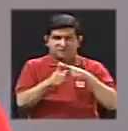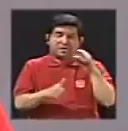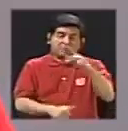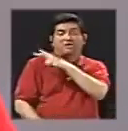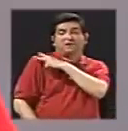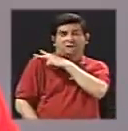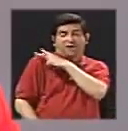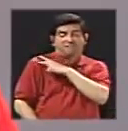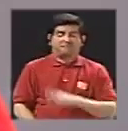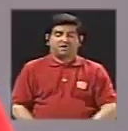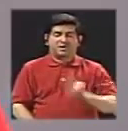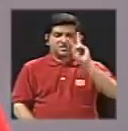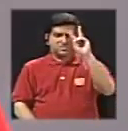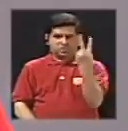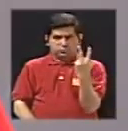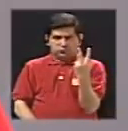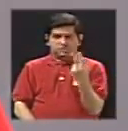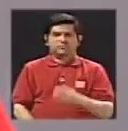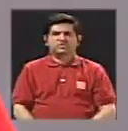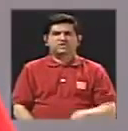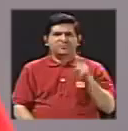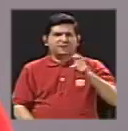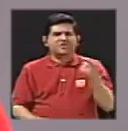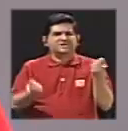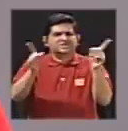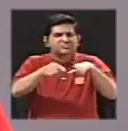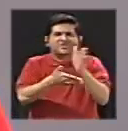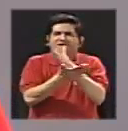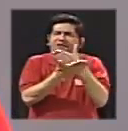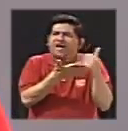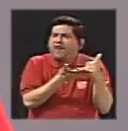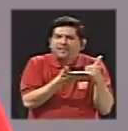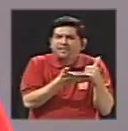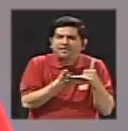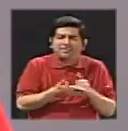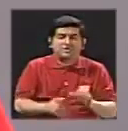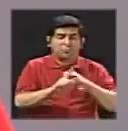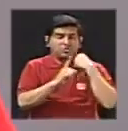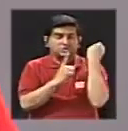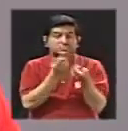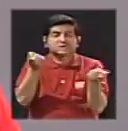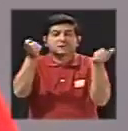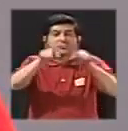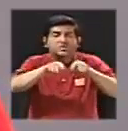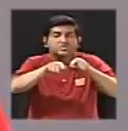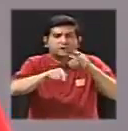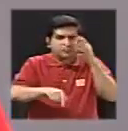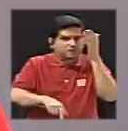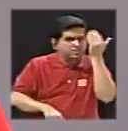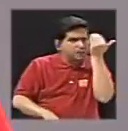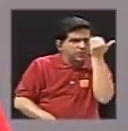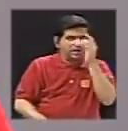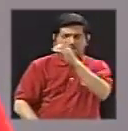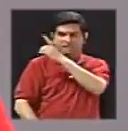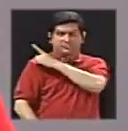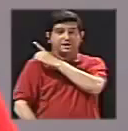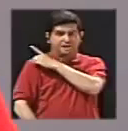patrono. Y segundo, tiene que haber sucedido algo para que esto pasara. Porque los